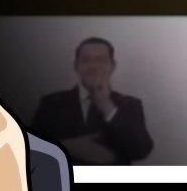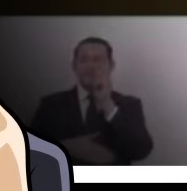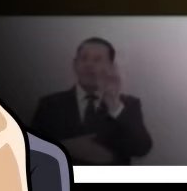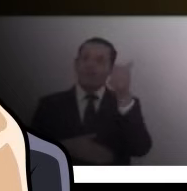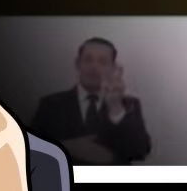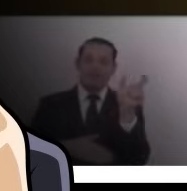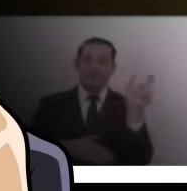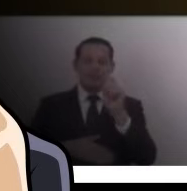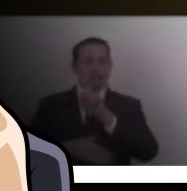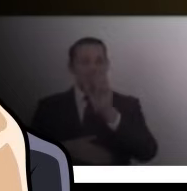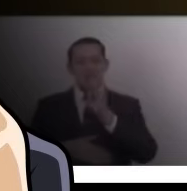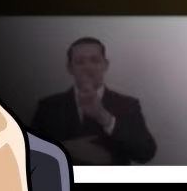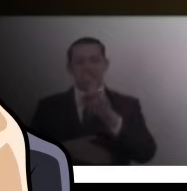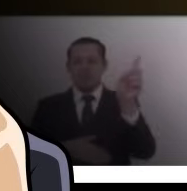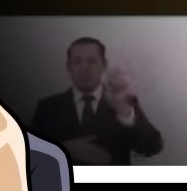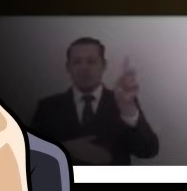no,